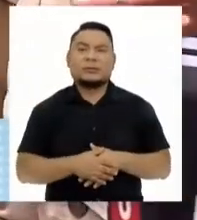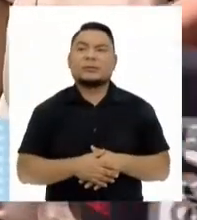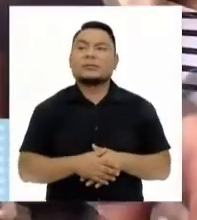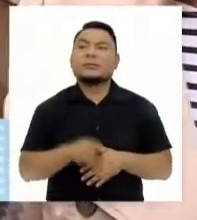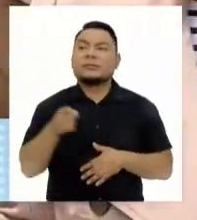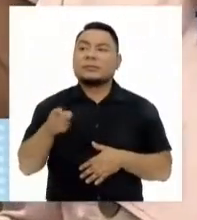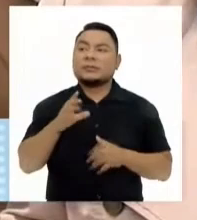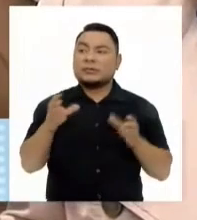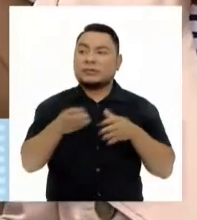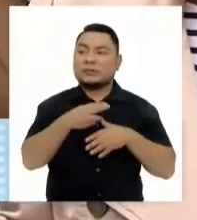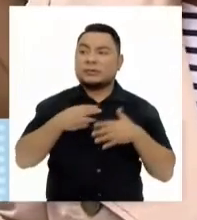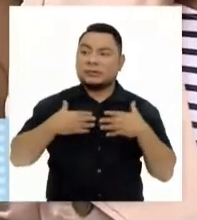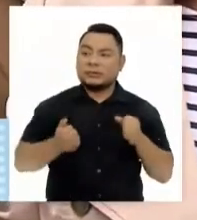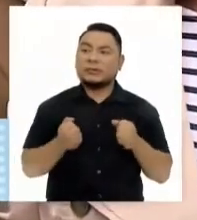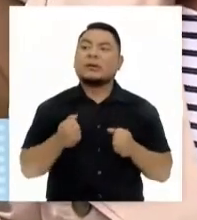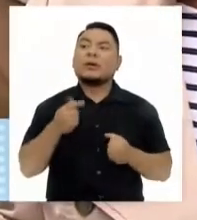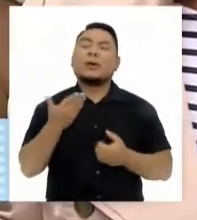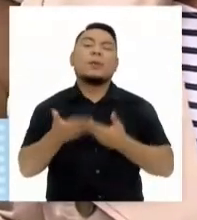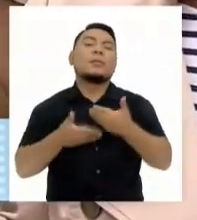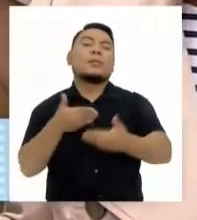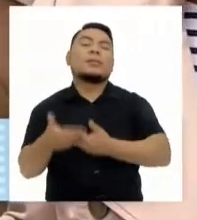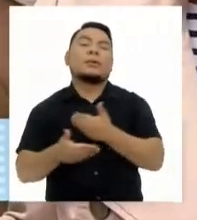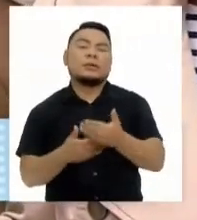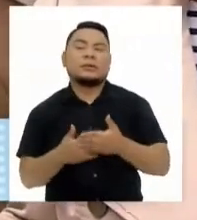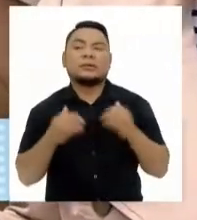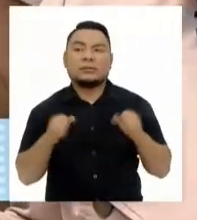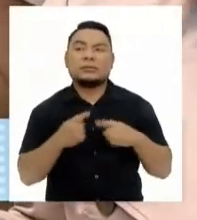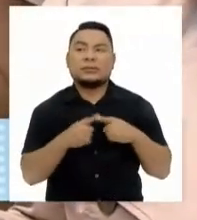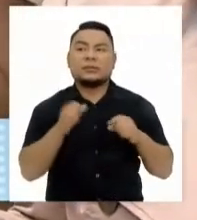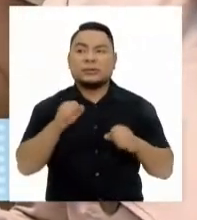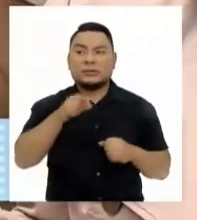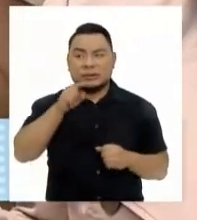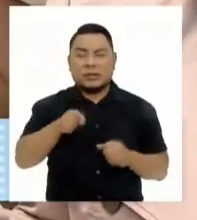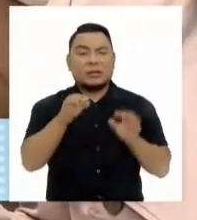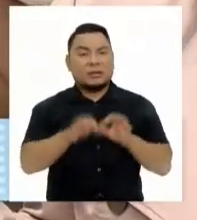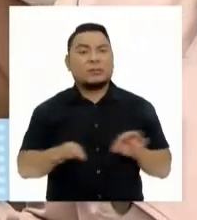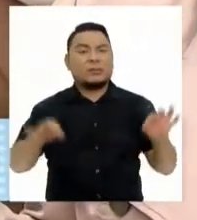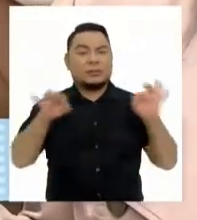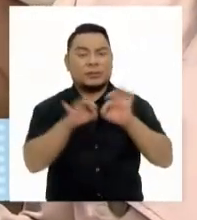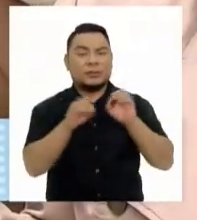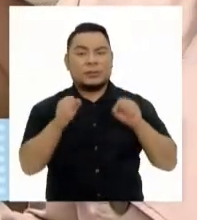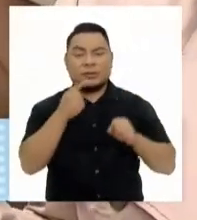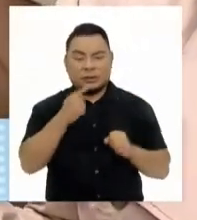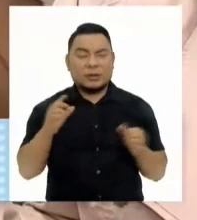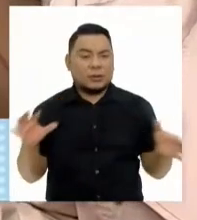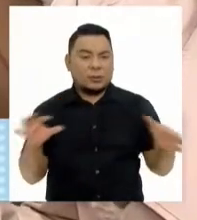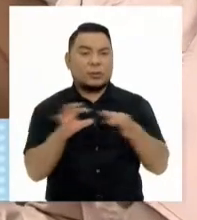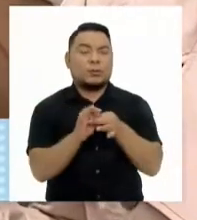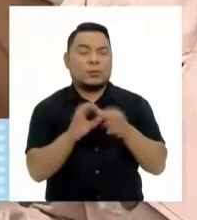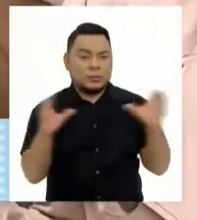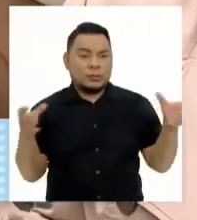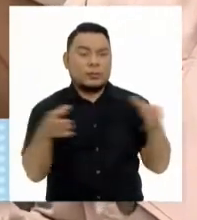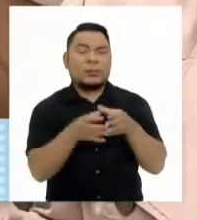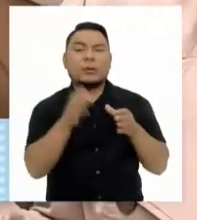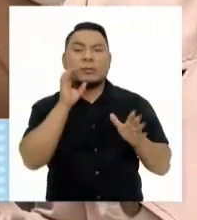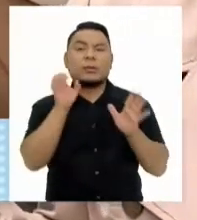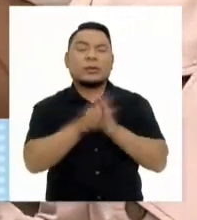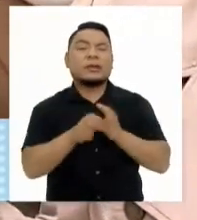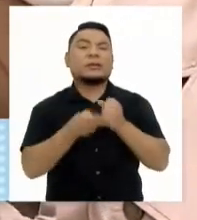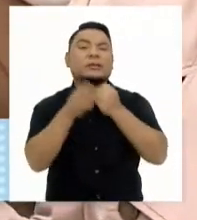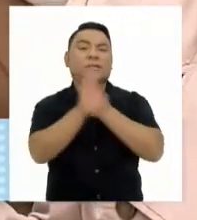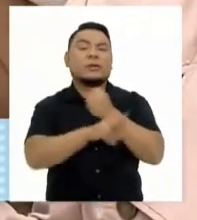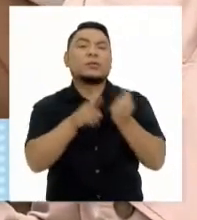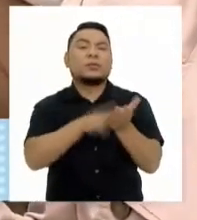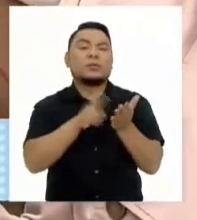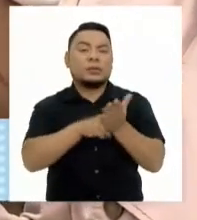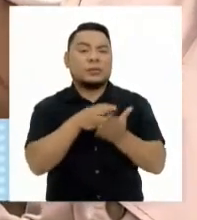el sector salud? Es un proceso, pero funcionalmente es importantísimo unificar, por ejemplo, la Seguridad Social y